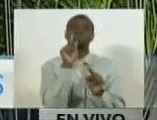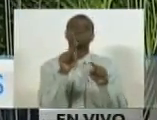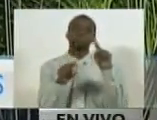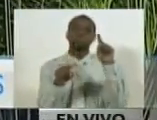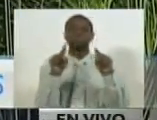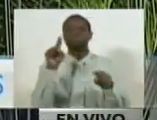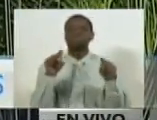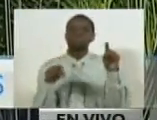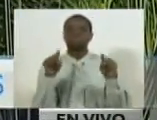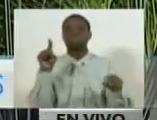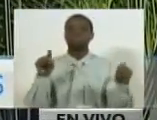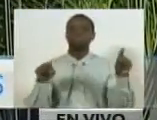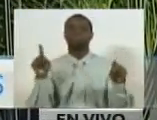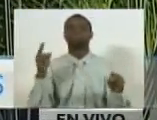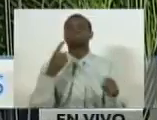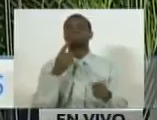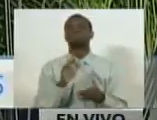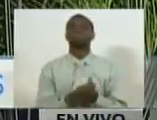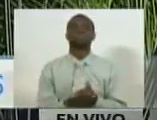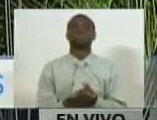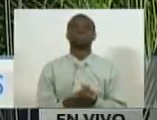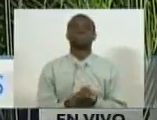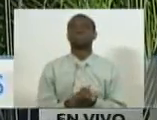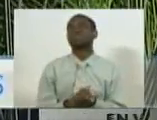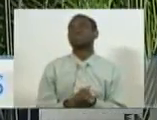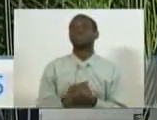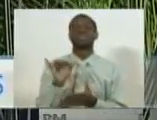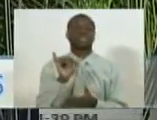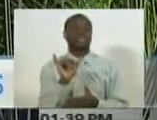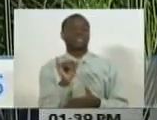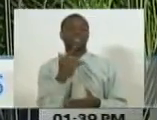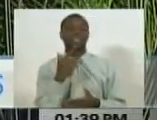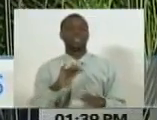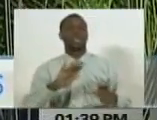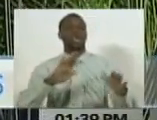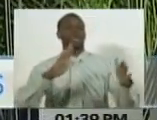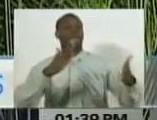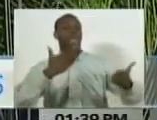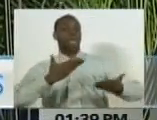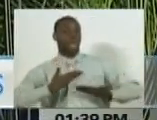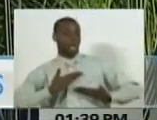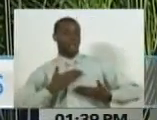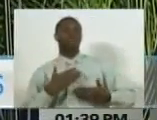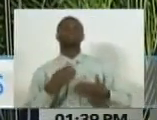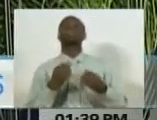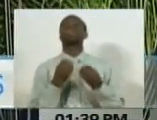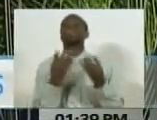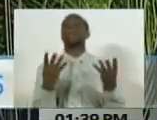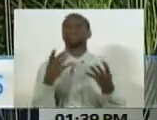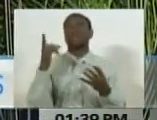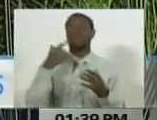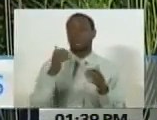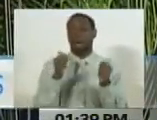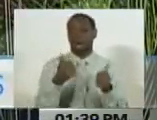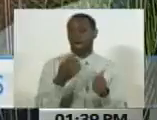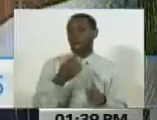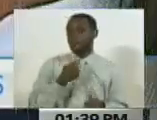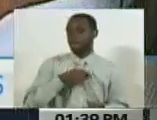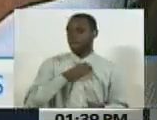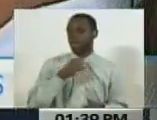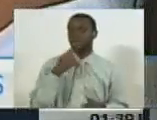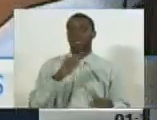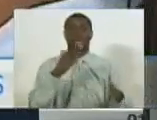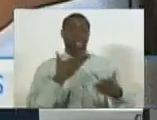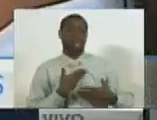ñacupune, casca, cuanetich, ape. Y el regalo que recibí fue lo siguiente, de parte de usted, que no pudo